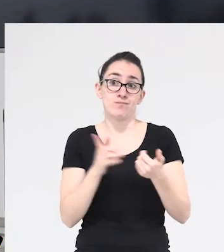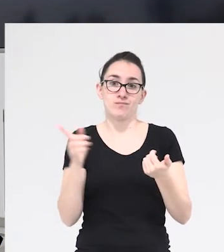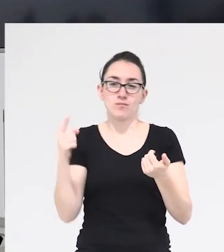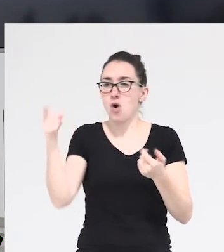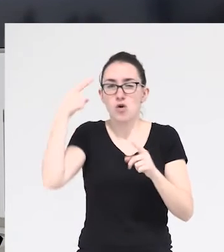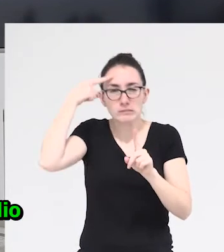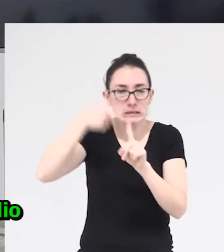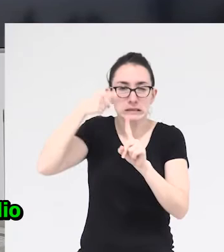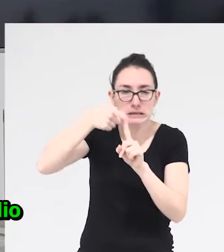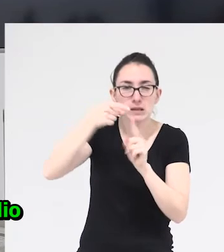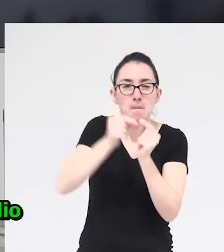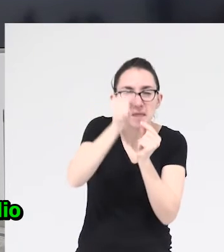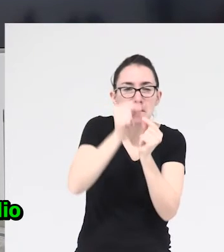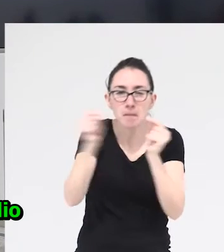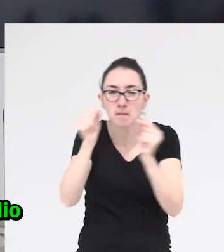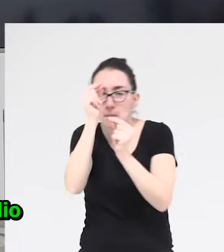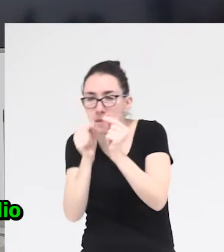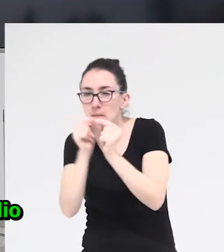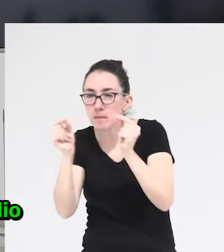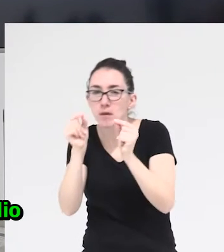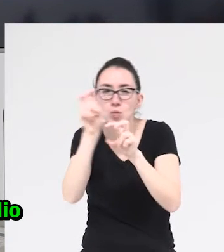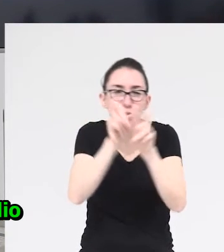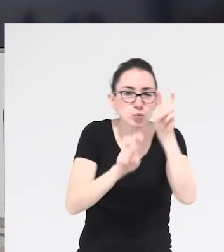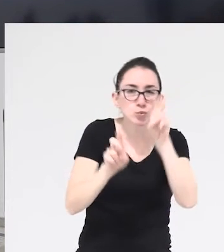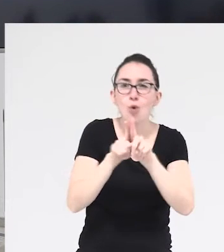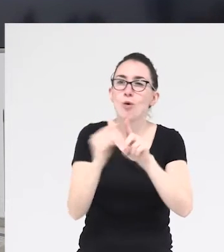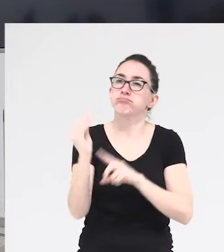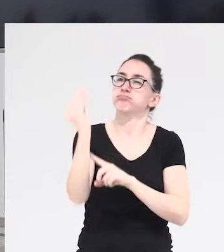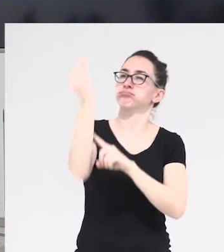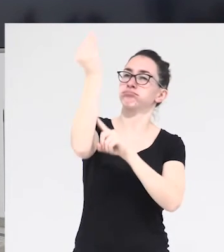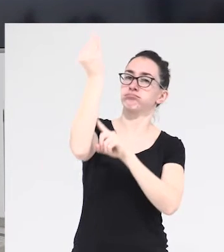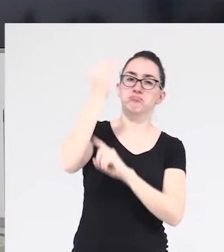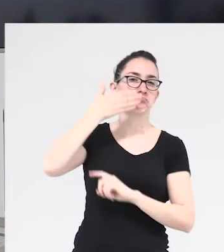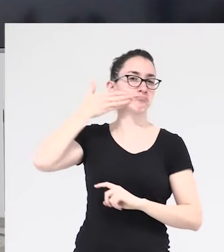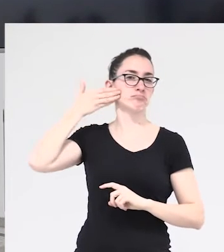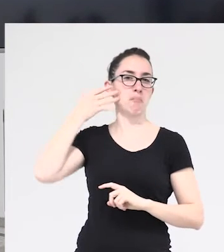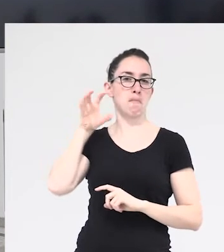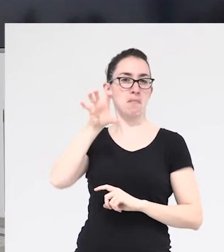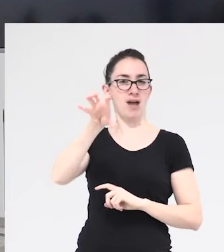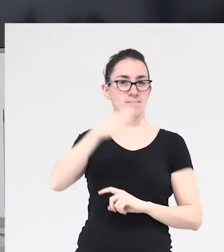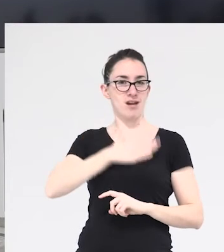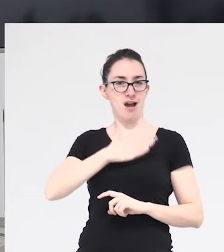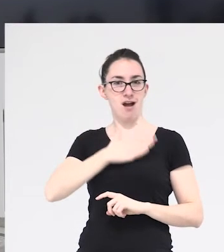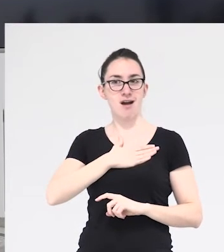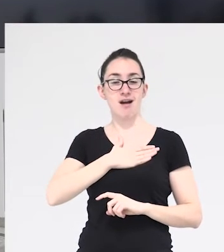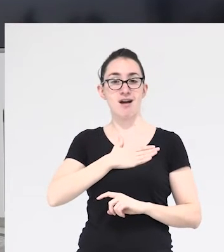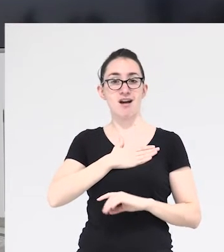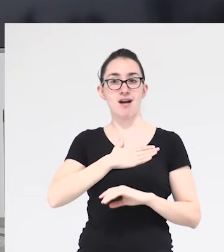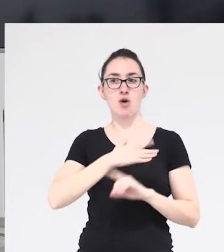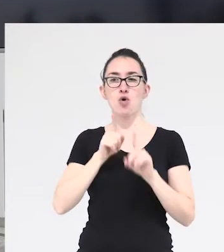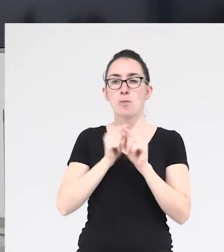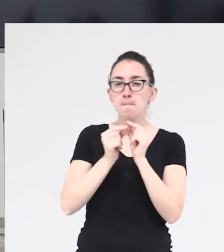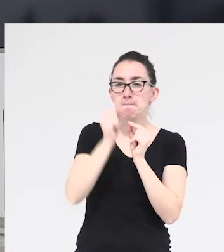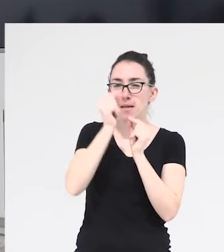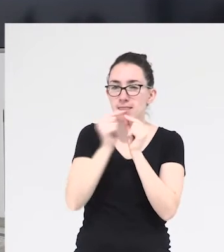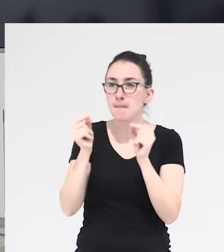y en toda su obsesión por medir, él está buscando el hombre medio de la patria, ¿no? Para identificar finalmente